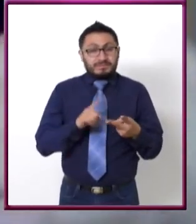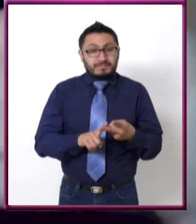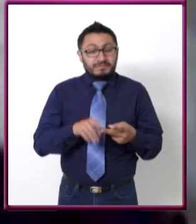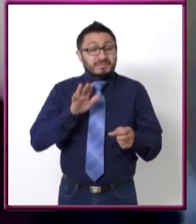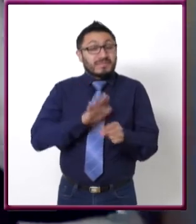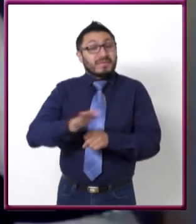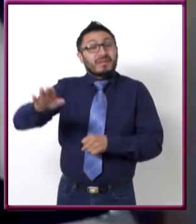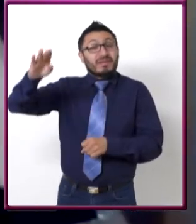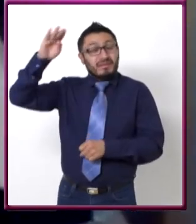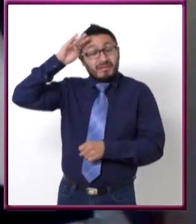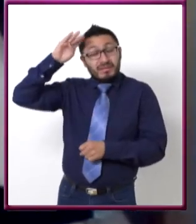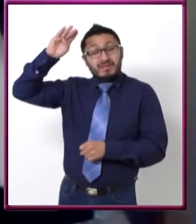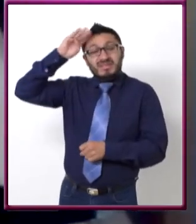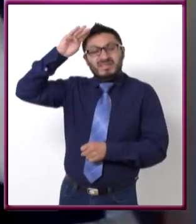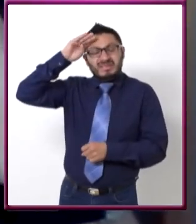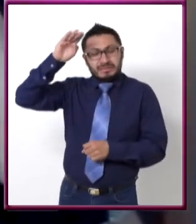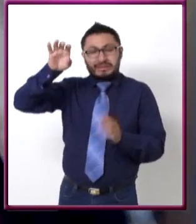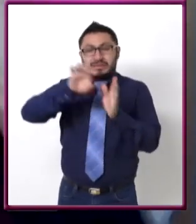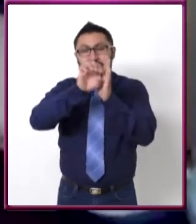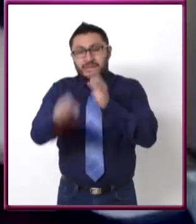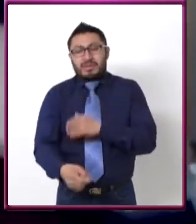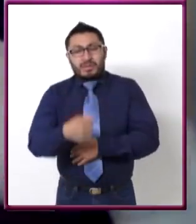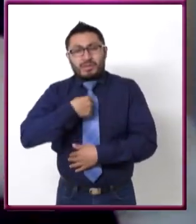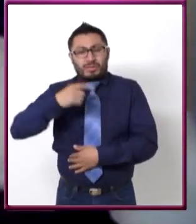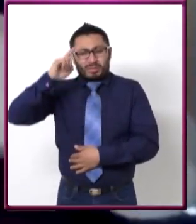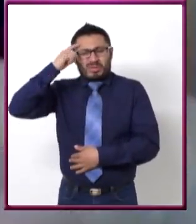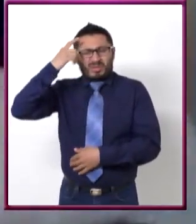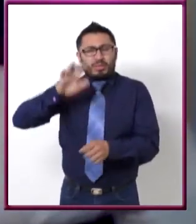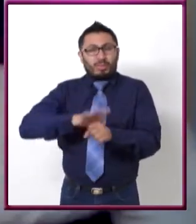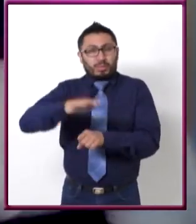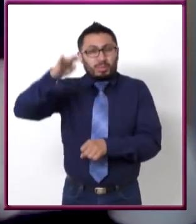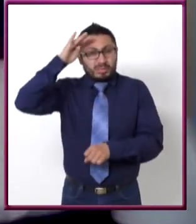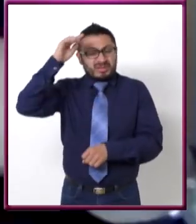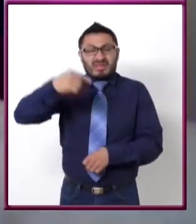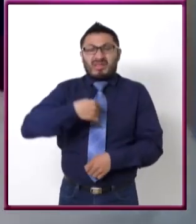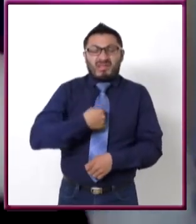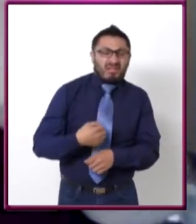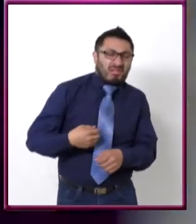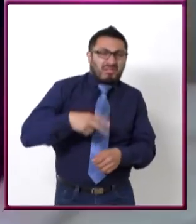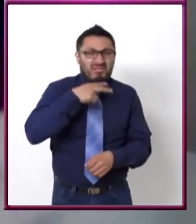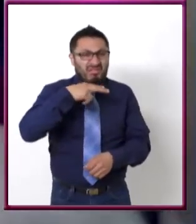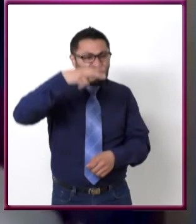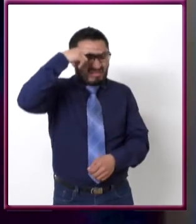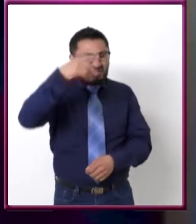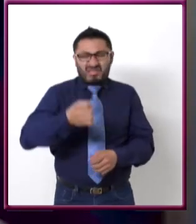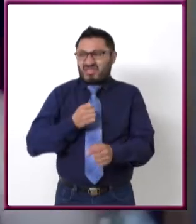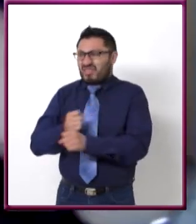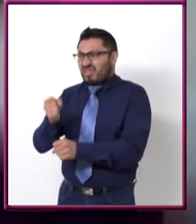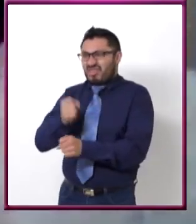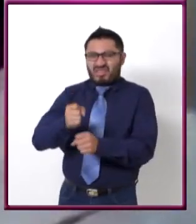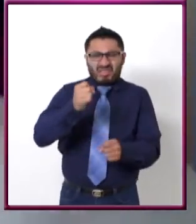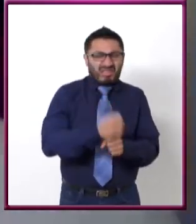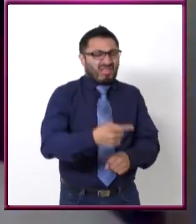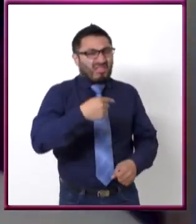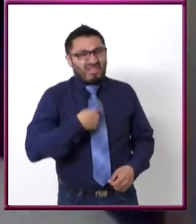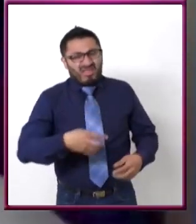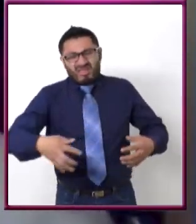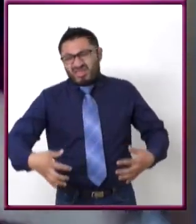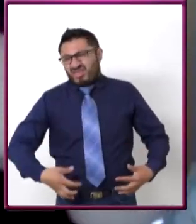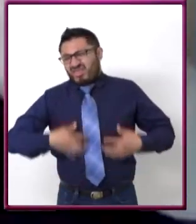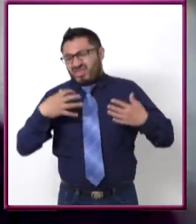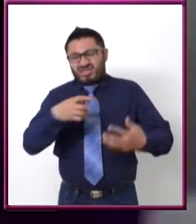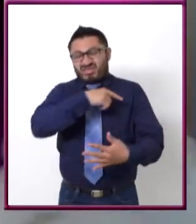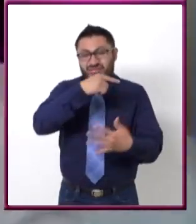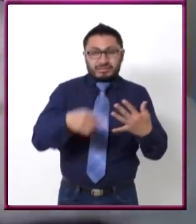segundo es, ¿qué pienso? ¿Sí? O sea, cuando me enojo, ¿qué es lo que estoy pensando? No, pues yo voy a hacer esto y voy a hacer lo otro y esto a mí